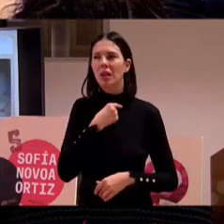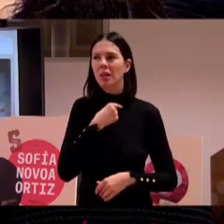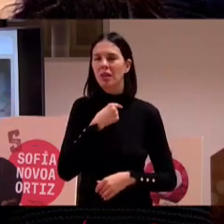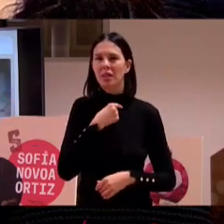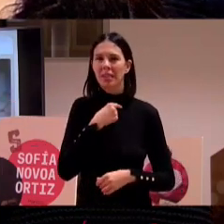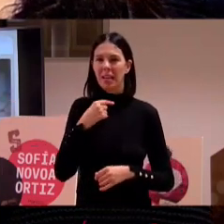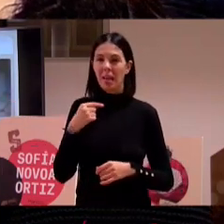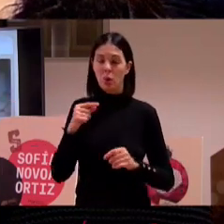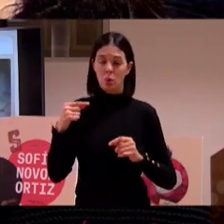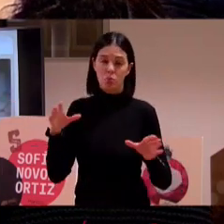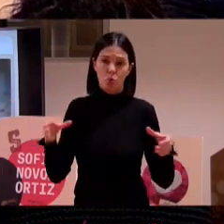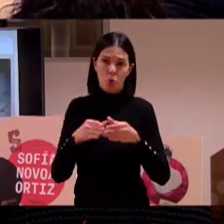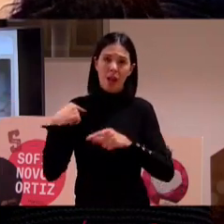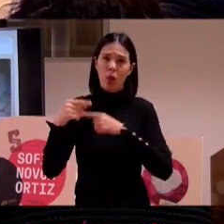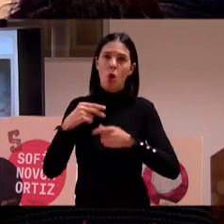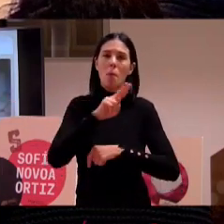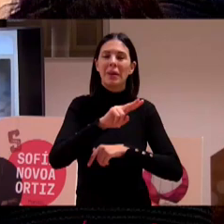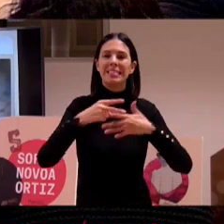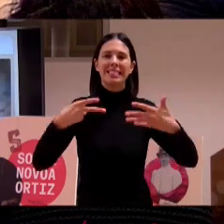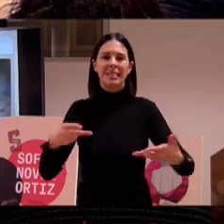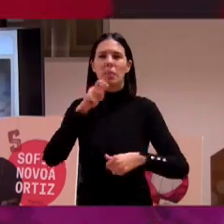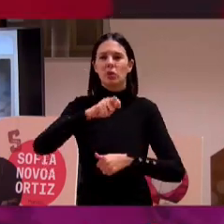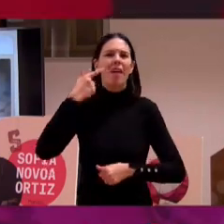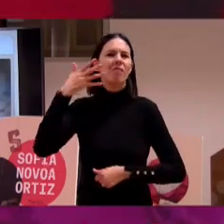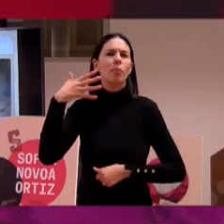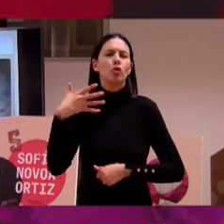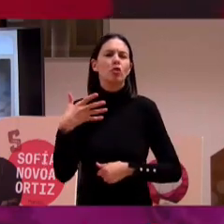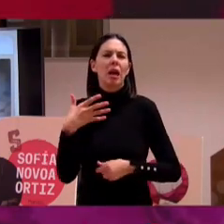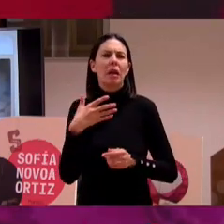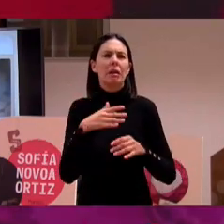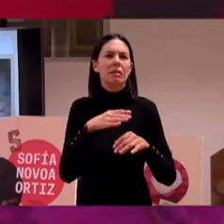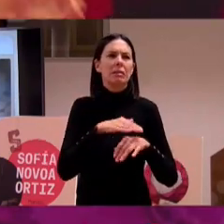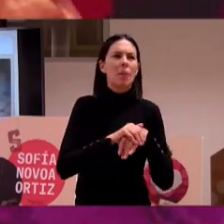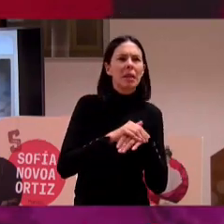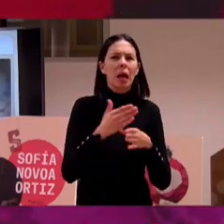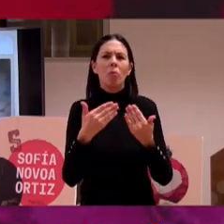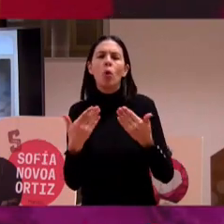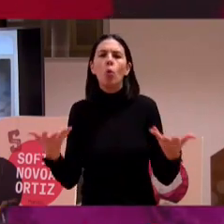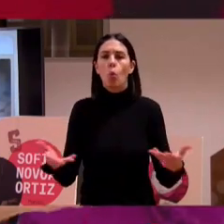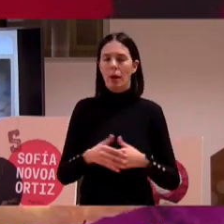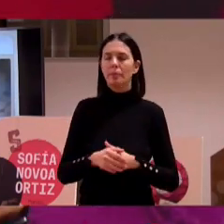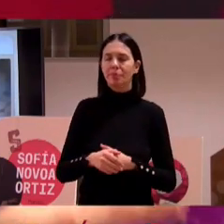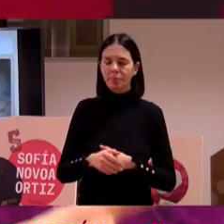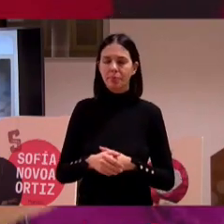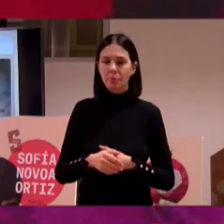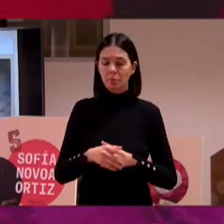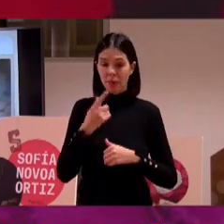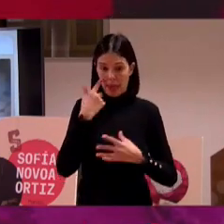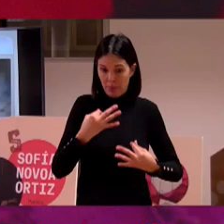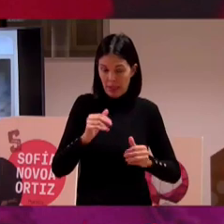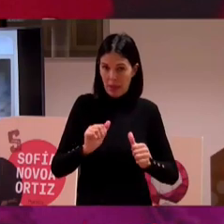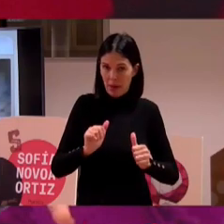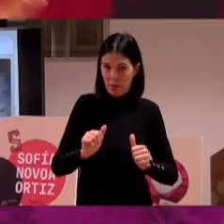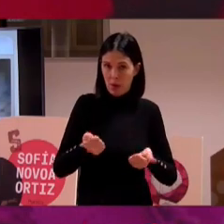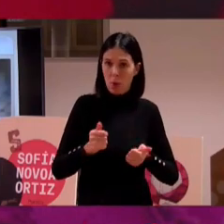do 27 se relacionou Sofía? A pregunta, vamos a ver, efectivamente estivo ali, comenzou